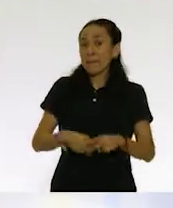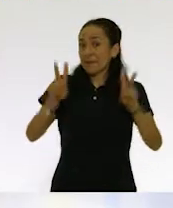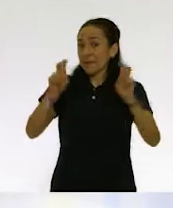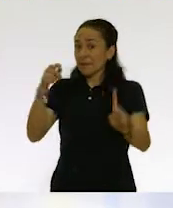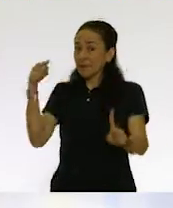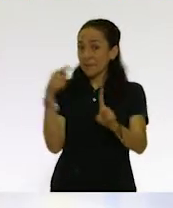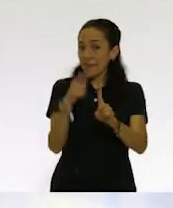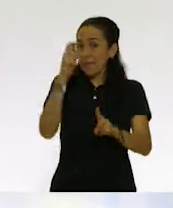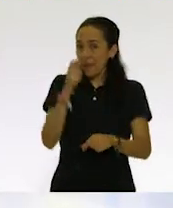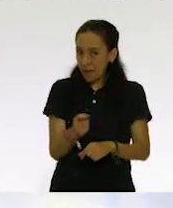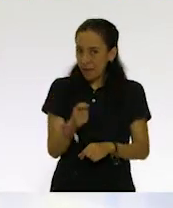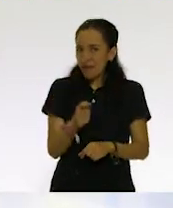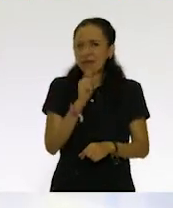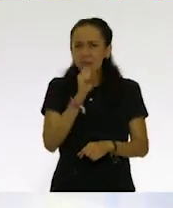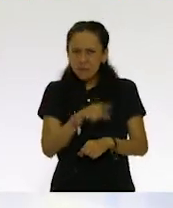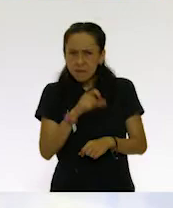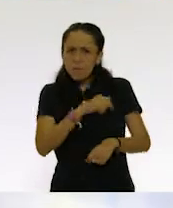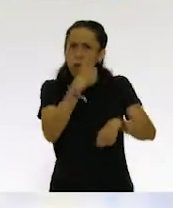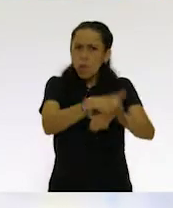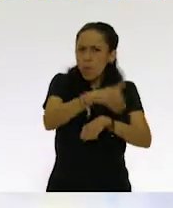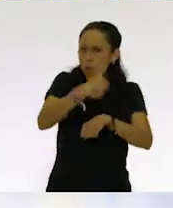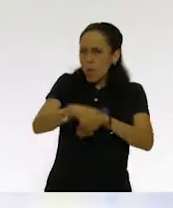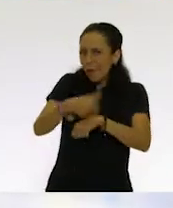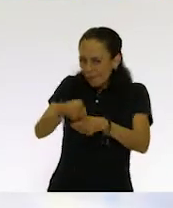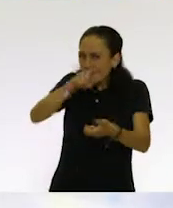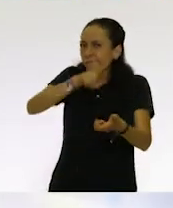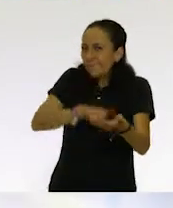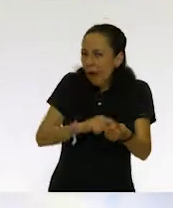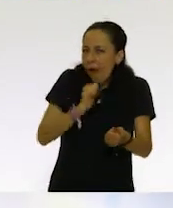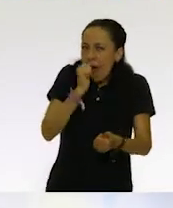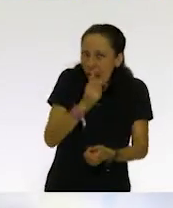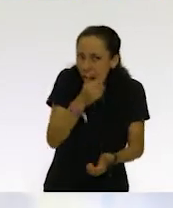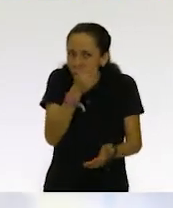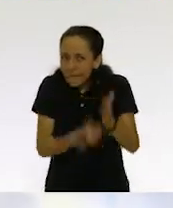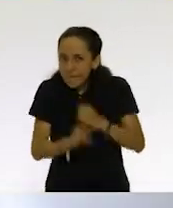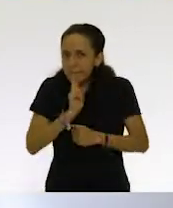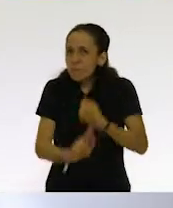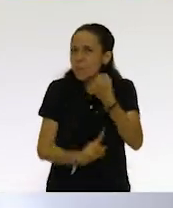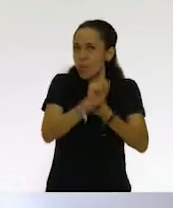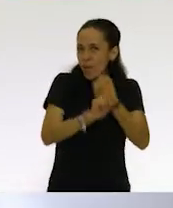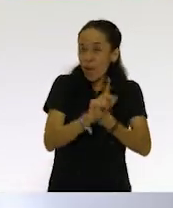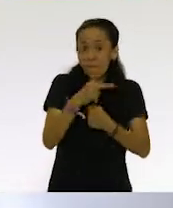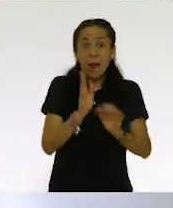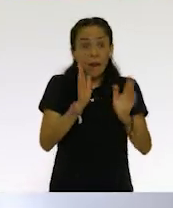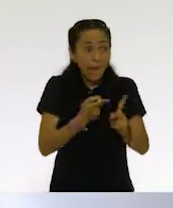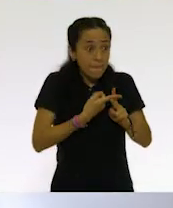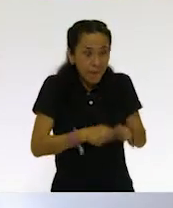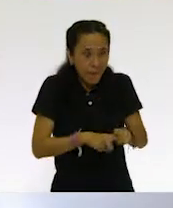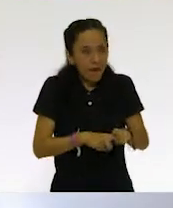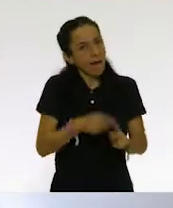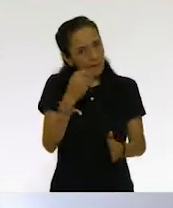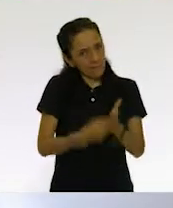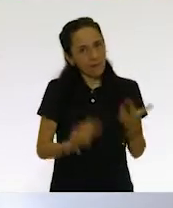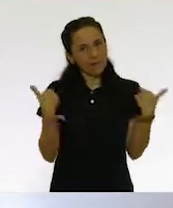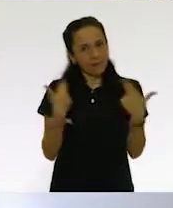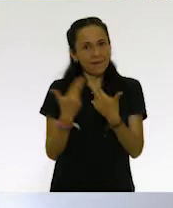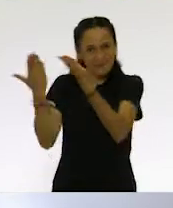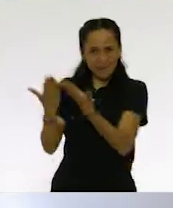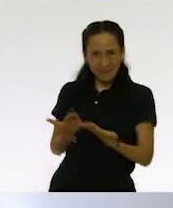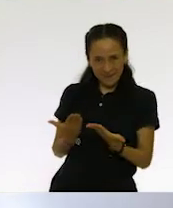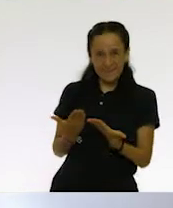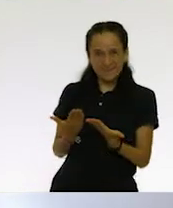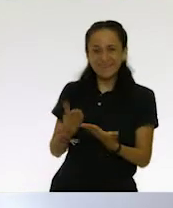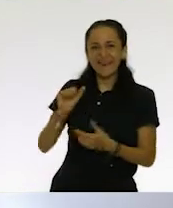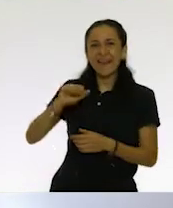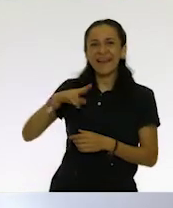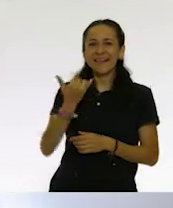Problemas Numéricos. Pero no podemos empezar si no está la maestra Angie con nosotros. ¡Hola, Angie! Hola, Eric, ¿cómo estás? Muy bien. Te saludo con el